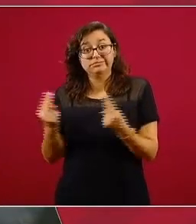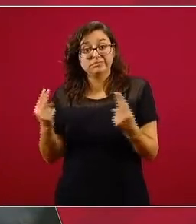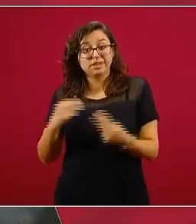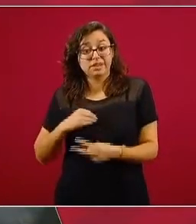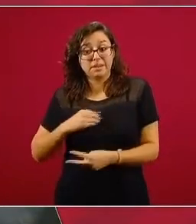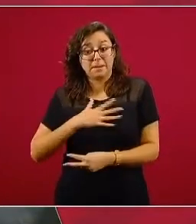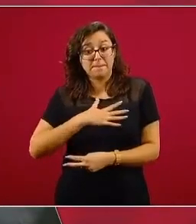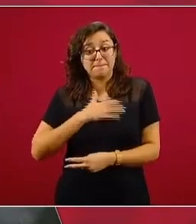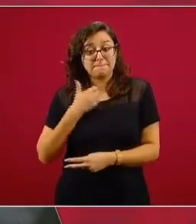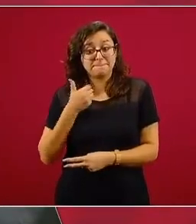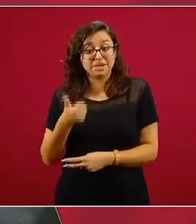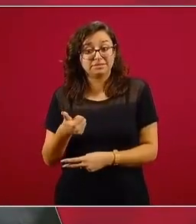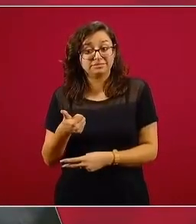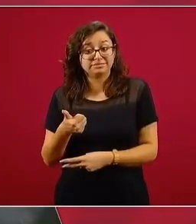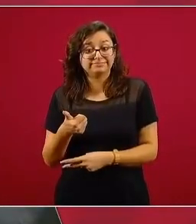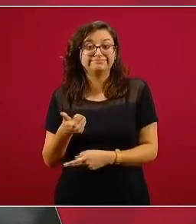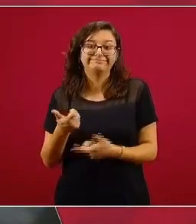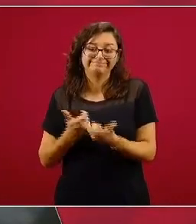de la economía.